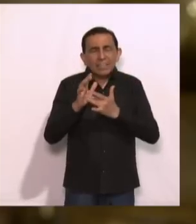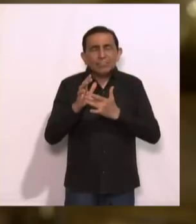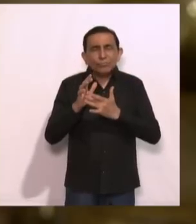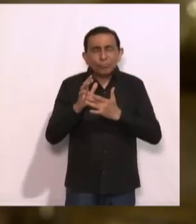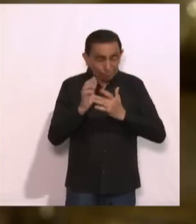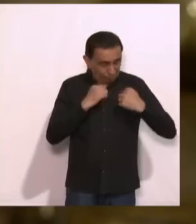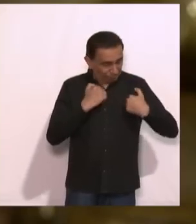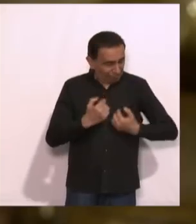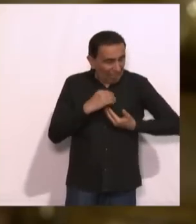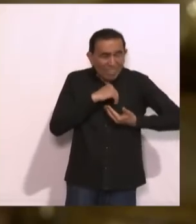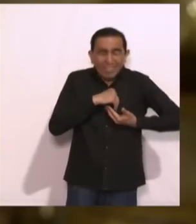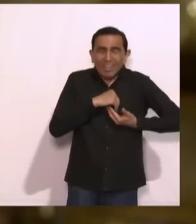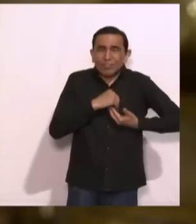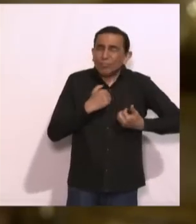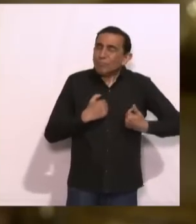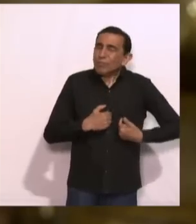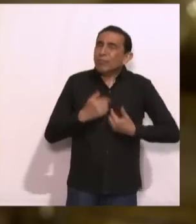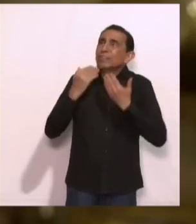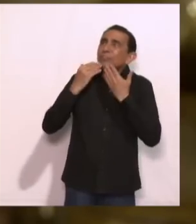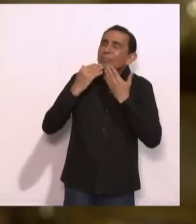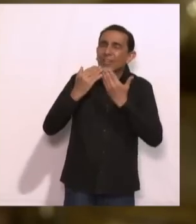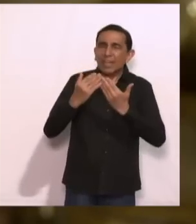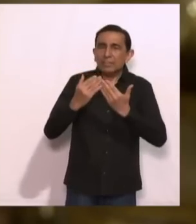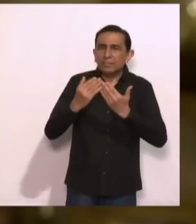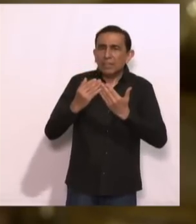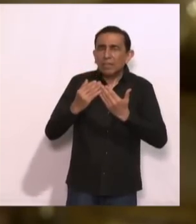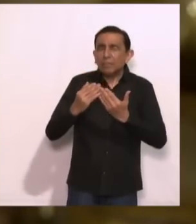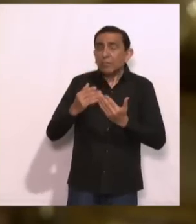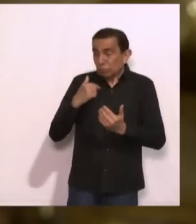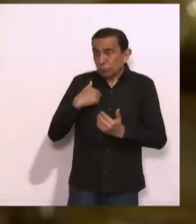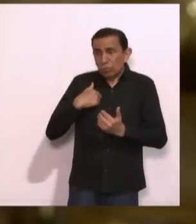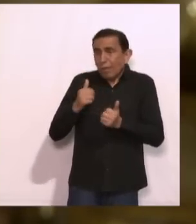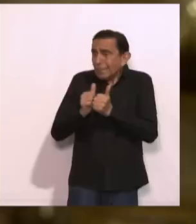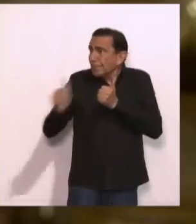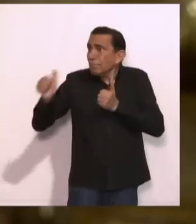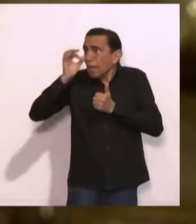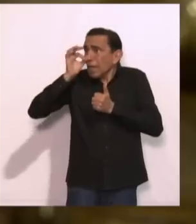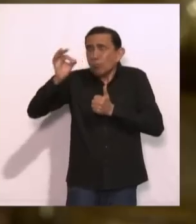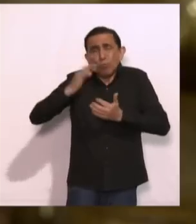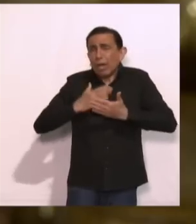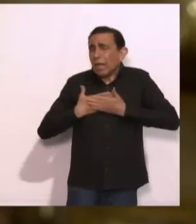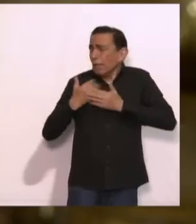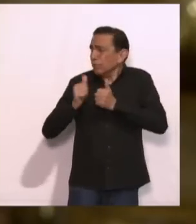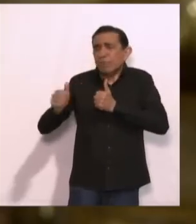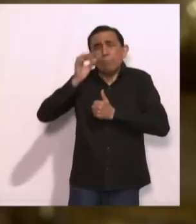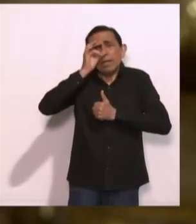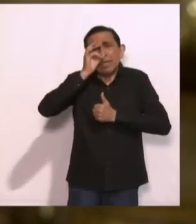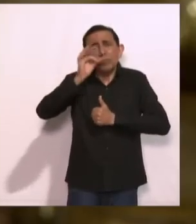Gracias, Jesús, por estar en mi corazón. Que nunca me separe de tu